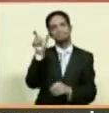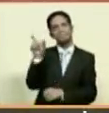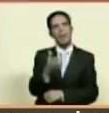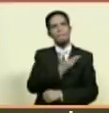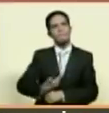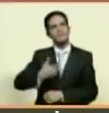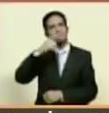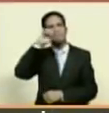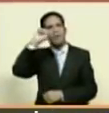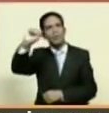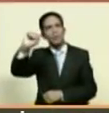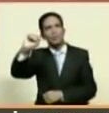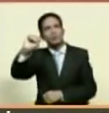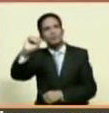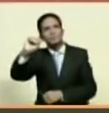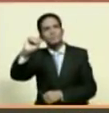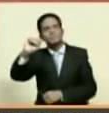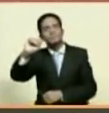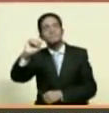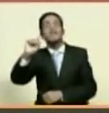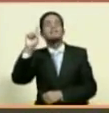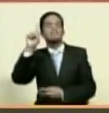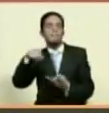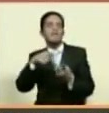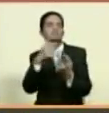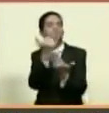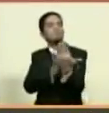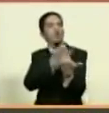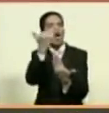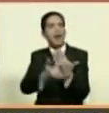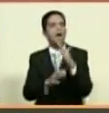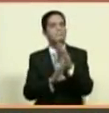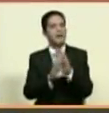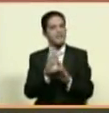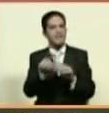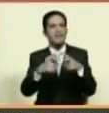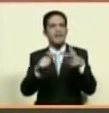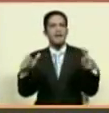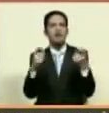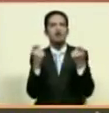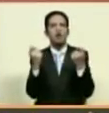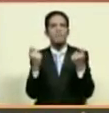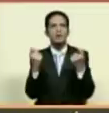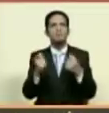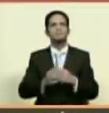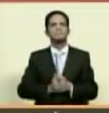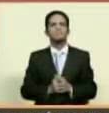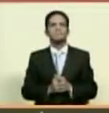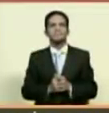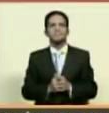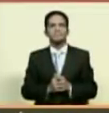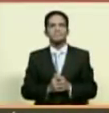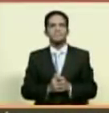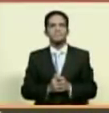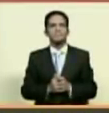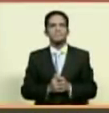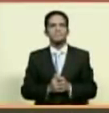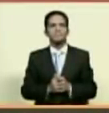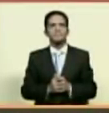Maduro y garantizado por el programa de recuperación y crecimiento, crecimiento y prosperidad económica. Es